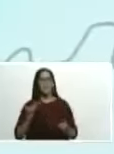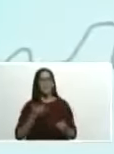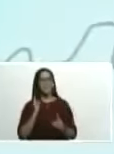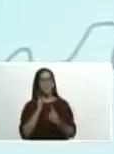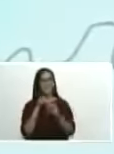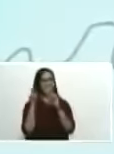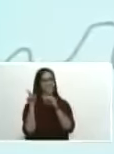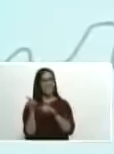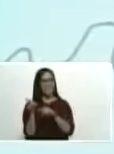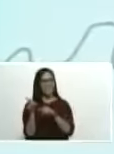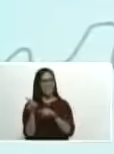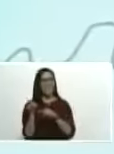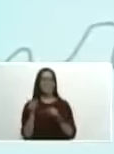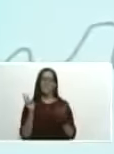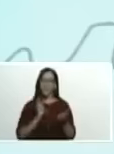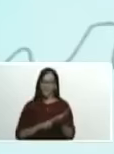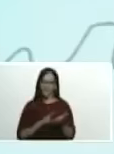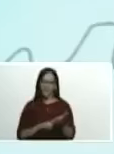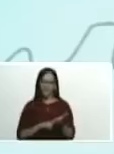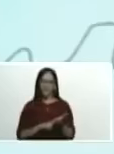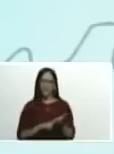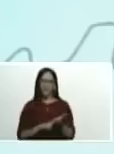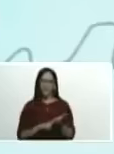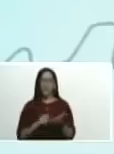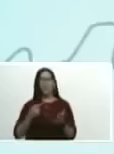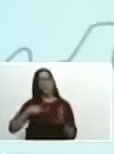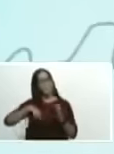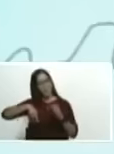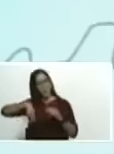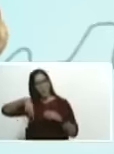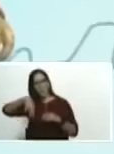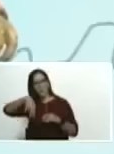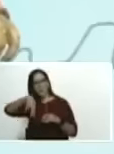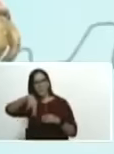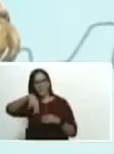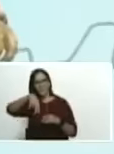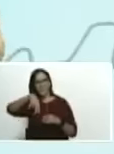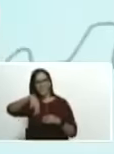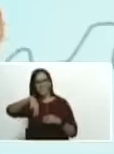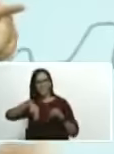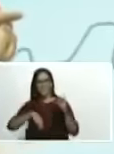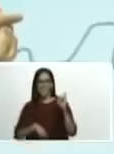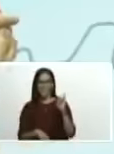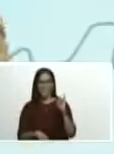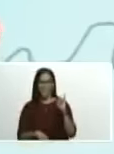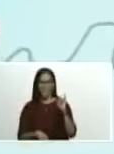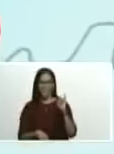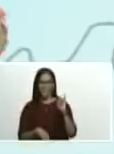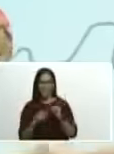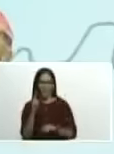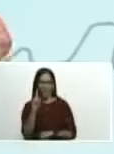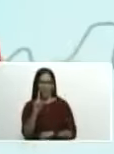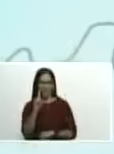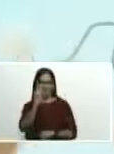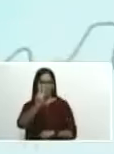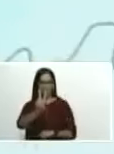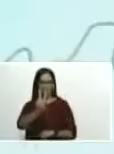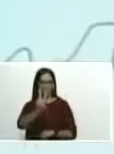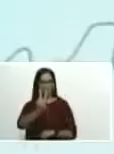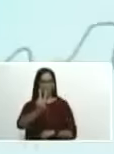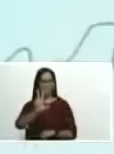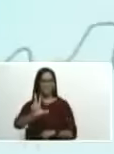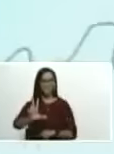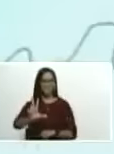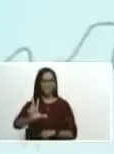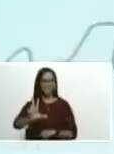allá, ¿verdad? Me voy por aquí, por la izquierda, a la una, a las 2,